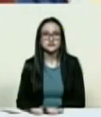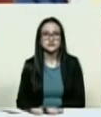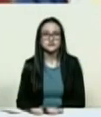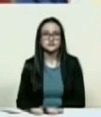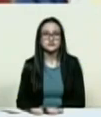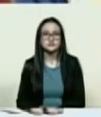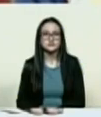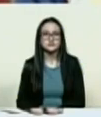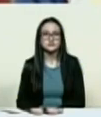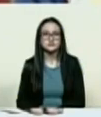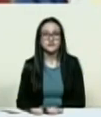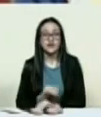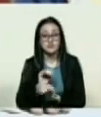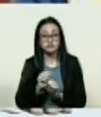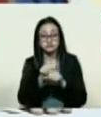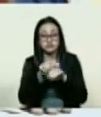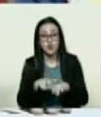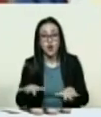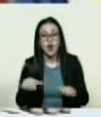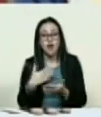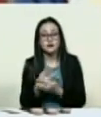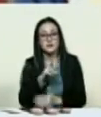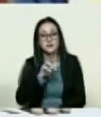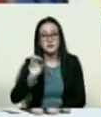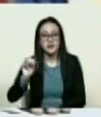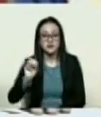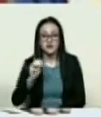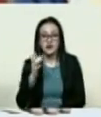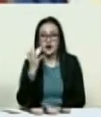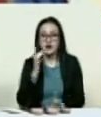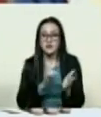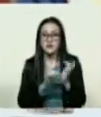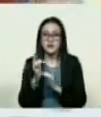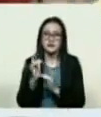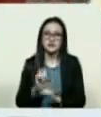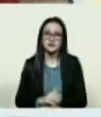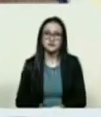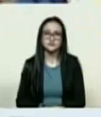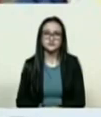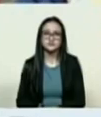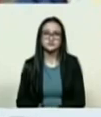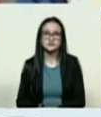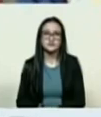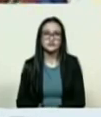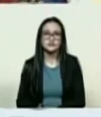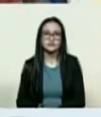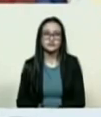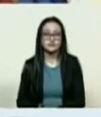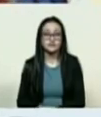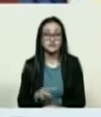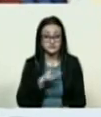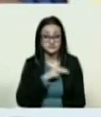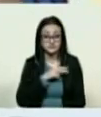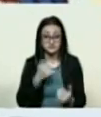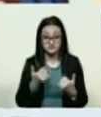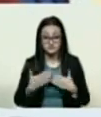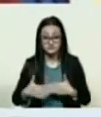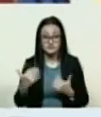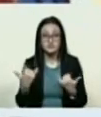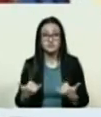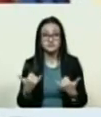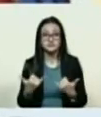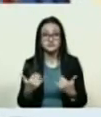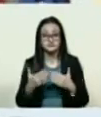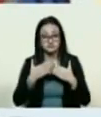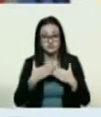Y después empieza el despliegue hasta el 20 de abril. Hasta el 20 de abril. Son las asambleas, pero la carnetización comienza ahora. Ahora, en ese